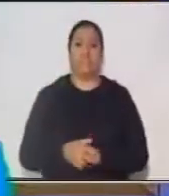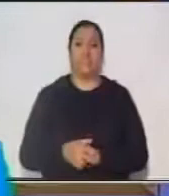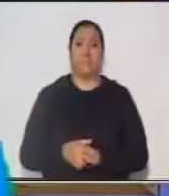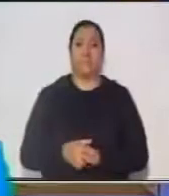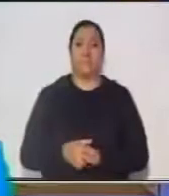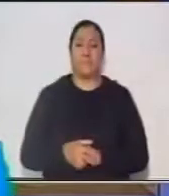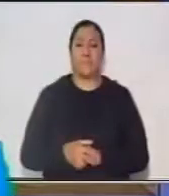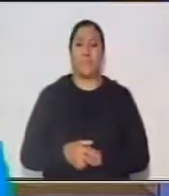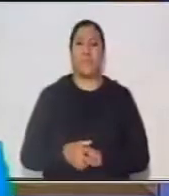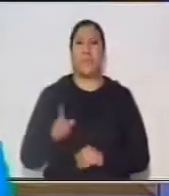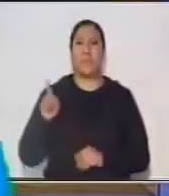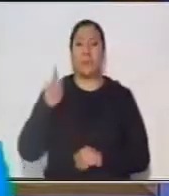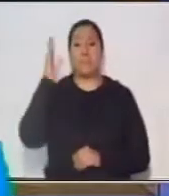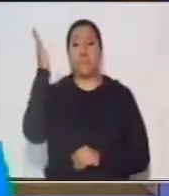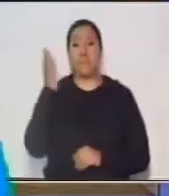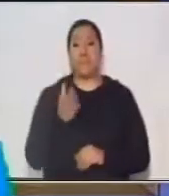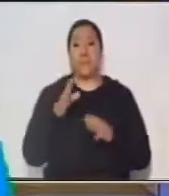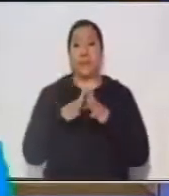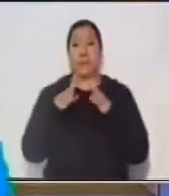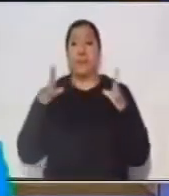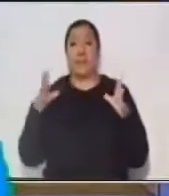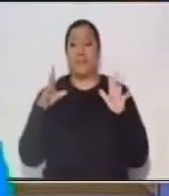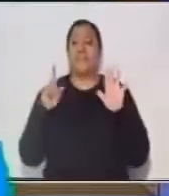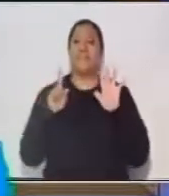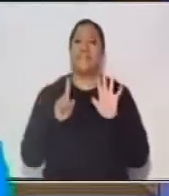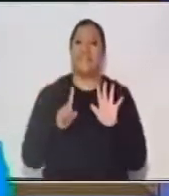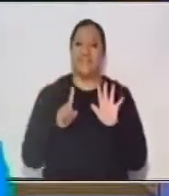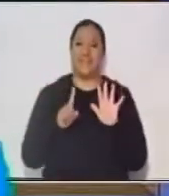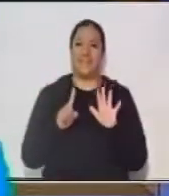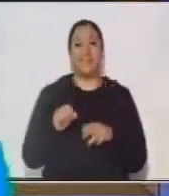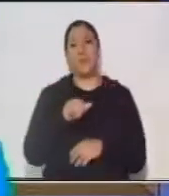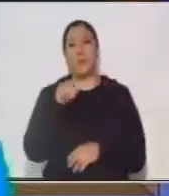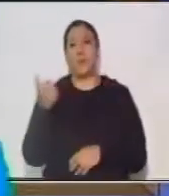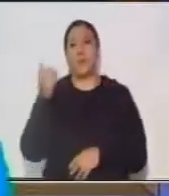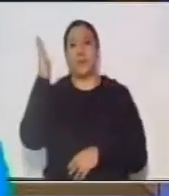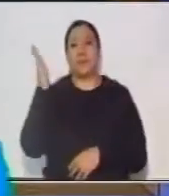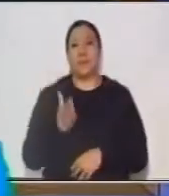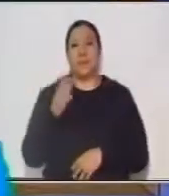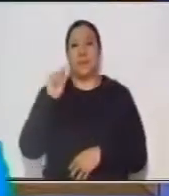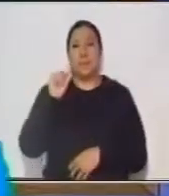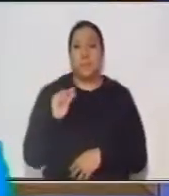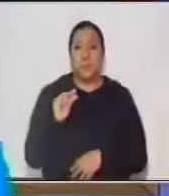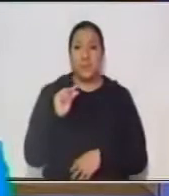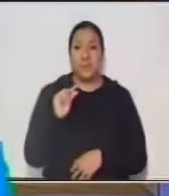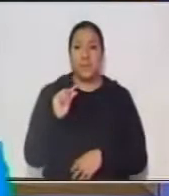mi diagonal grande es 6 y mi diagonal pequeña es